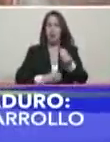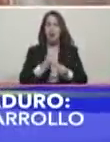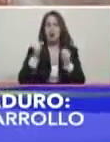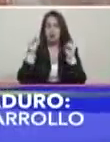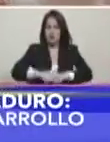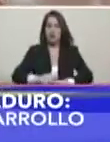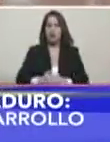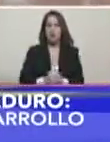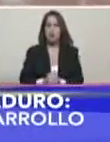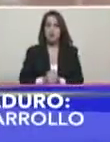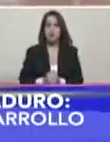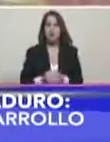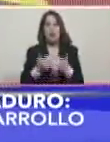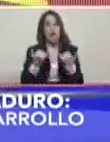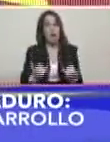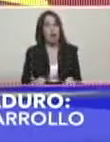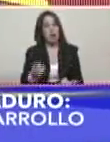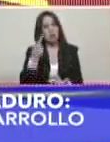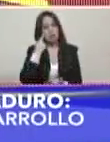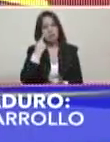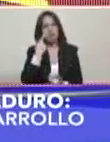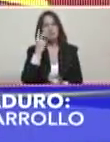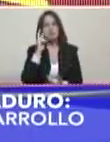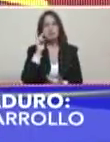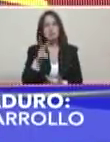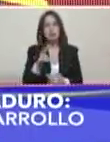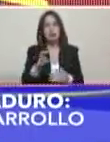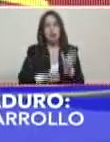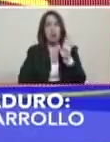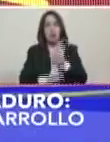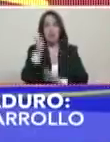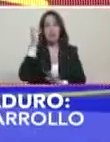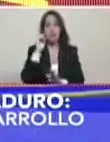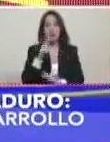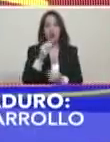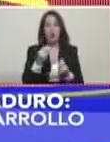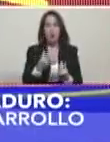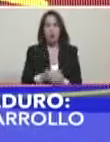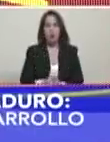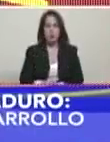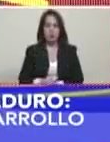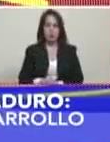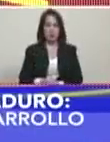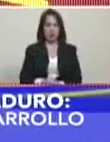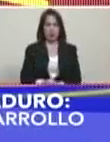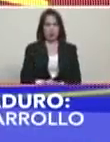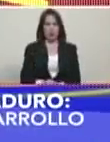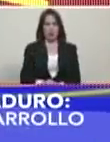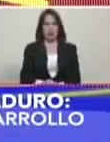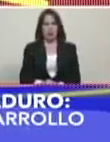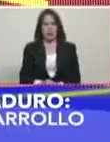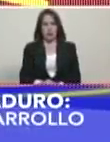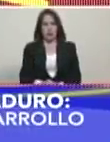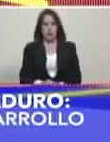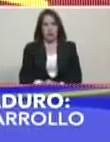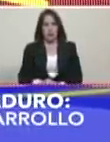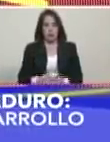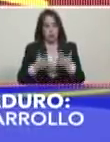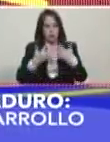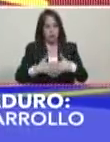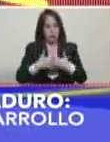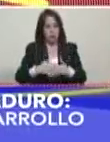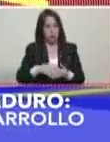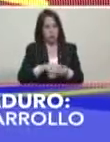Ahora yo quiero hacer un pase para que ustedes vean el éxito de la instalación y recuperación de plantas en todo el